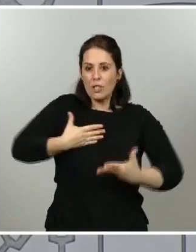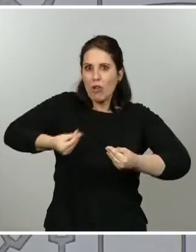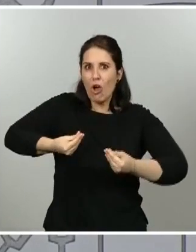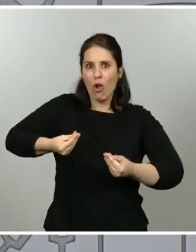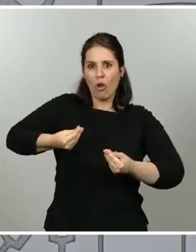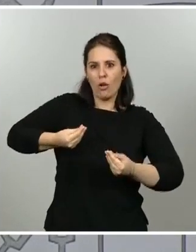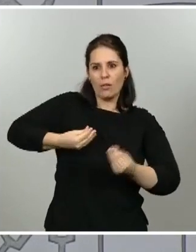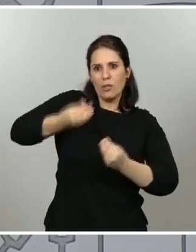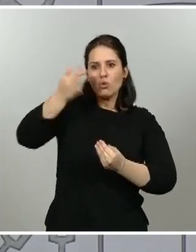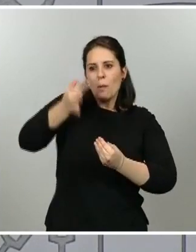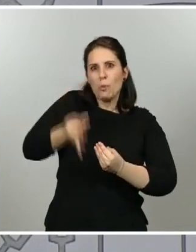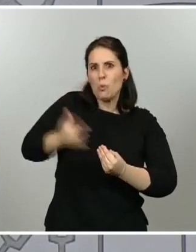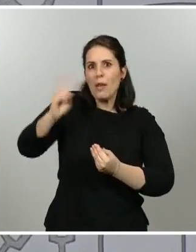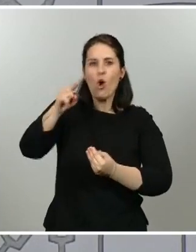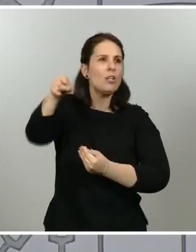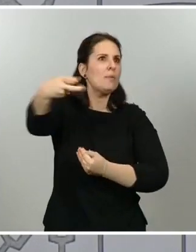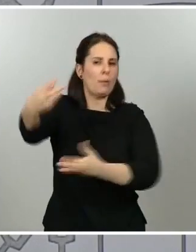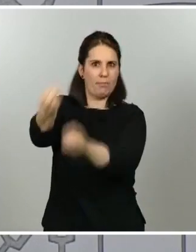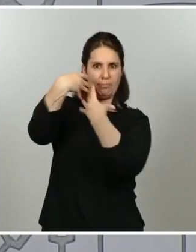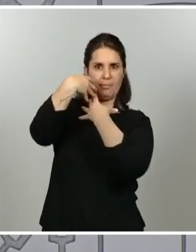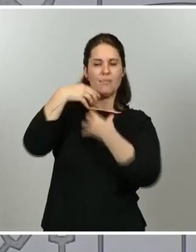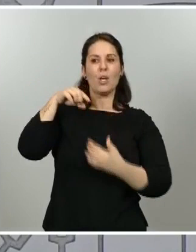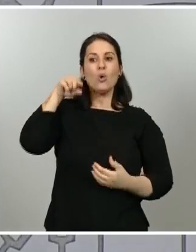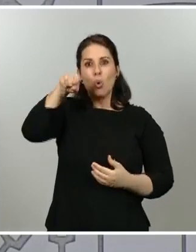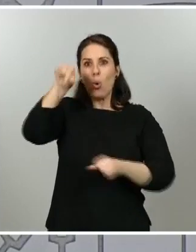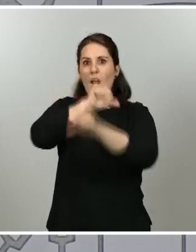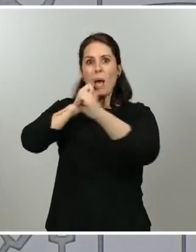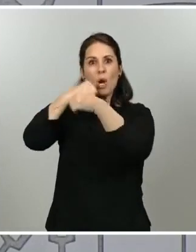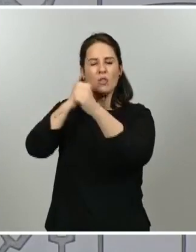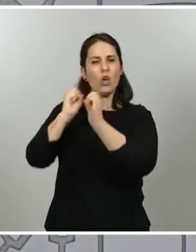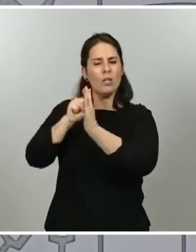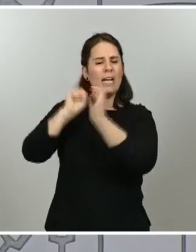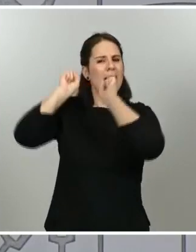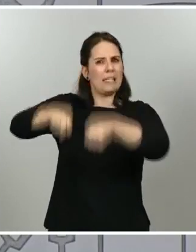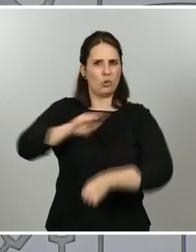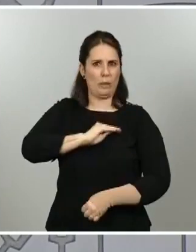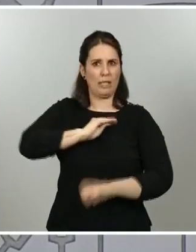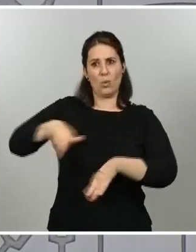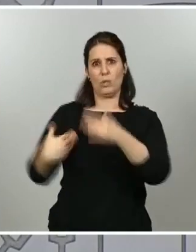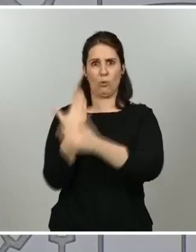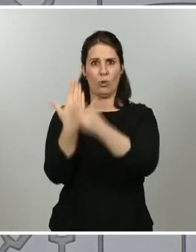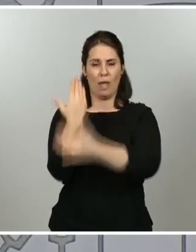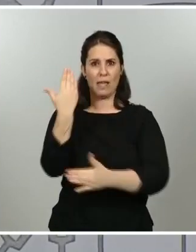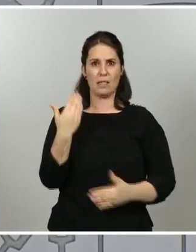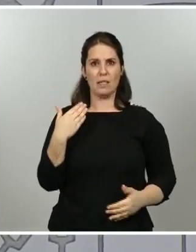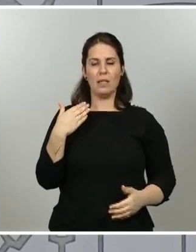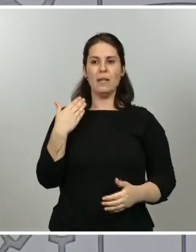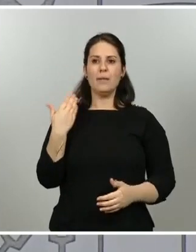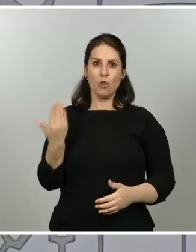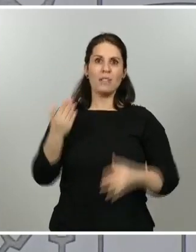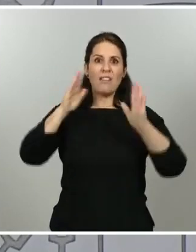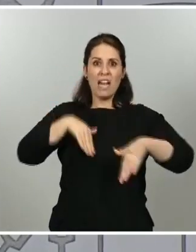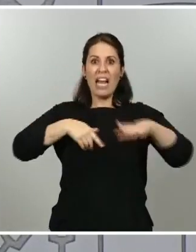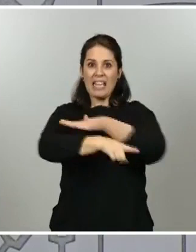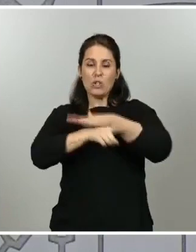han recibido resultados de laboratorio con un retraso importante en los últimos días, lo cual ha generado algún problema para la gestión de esa